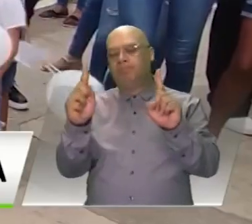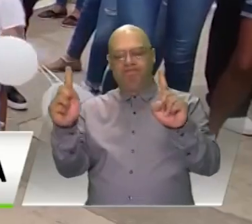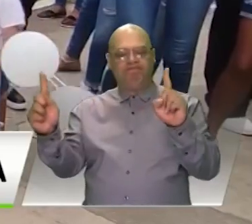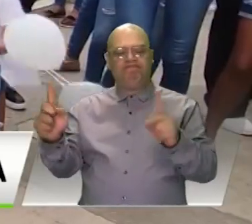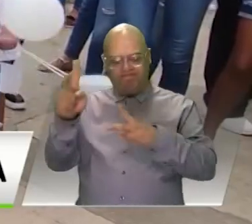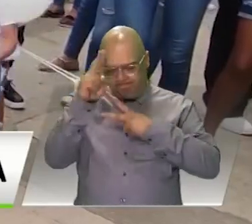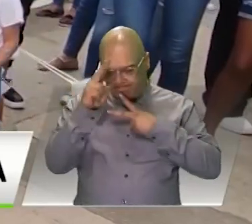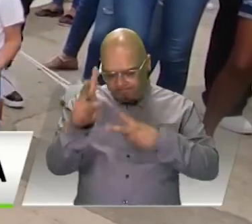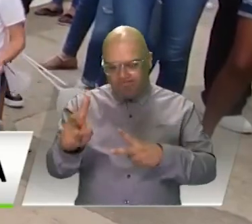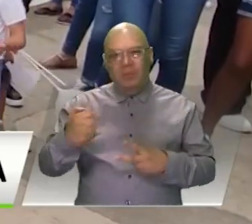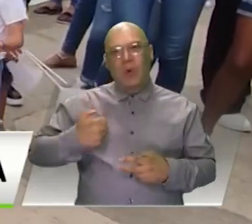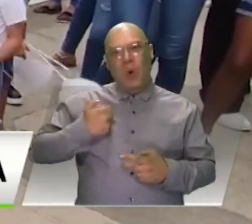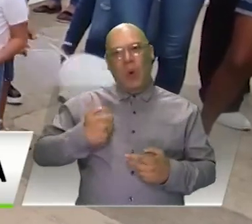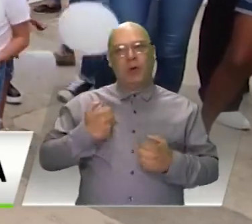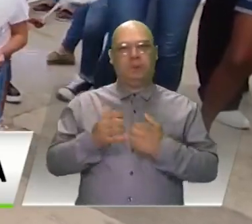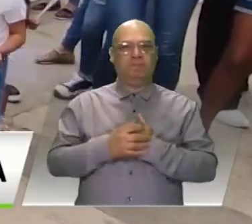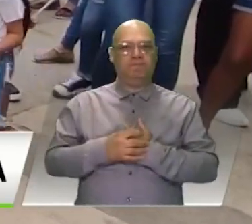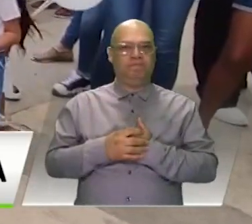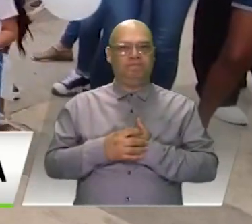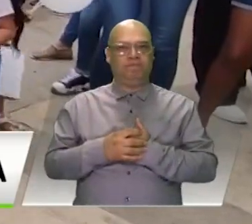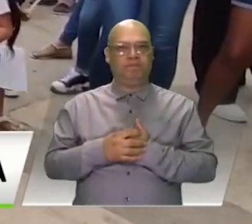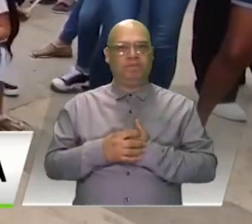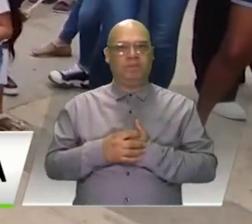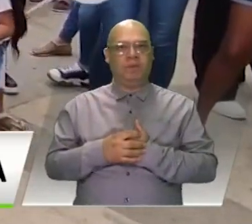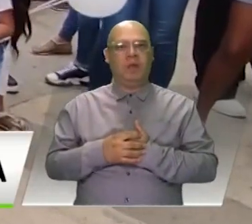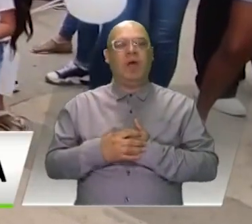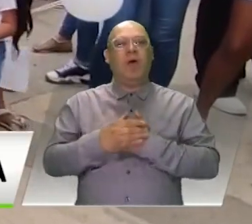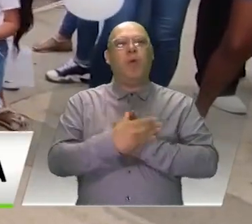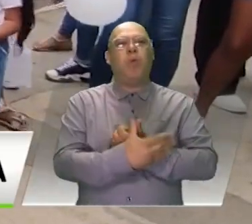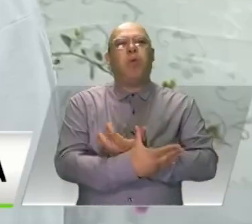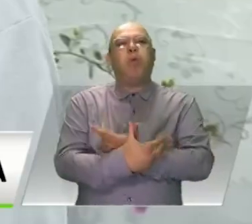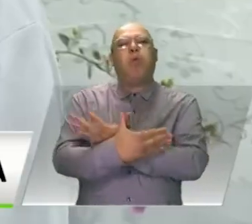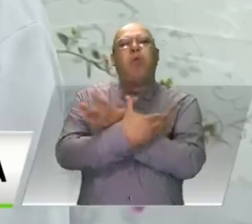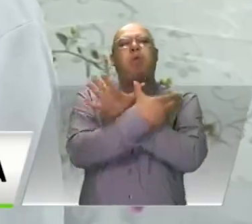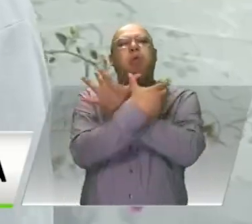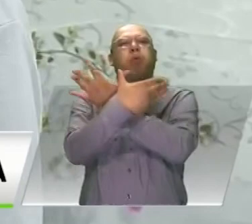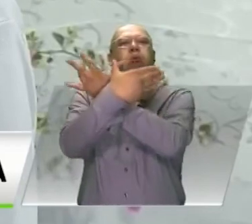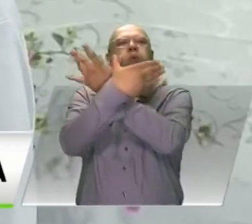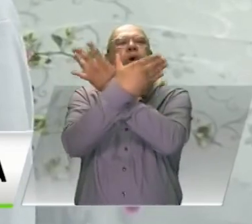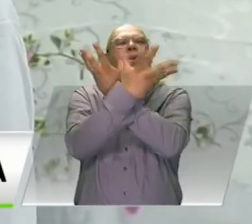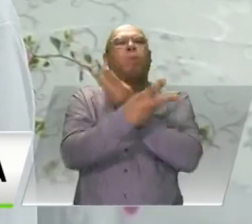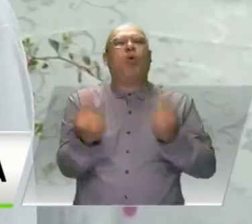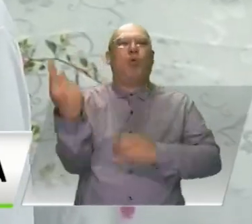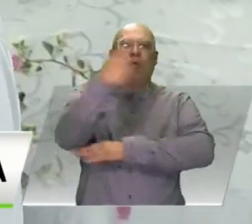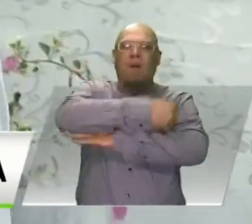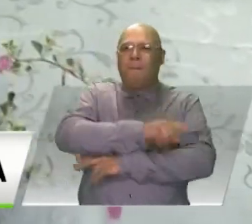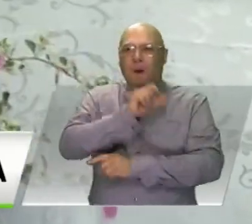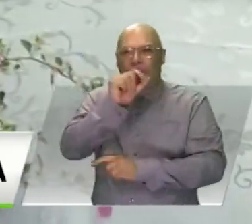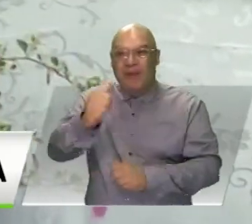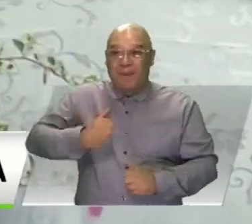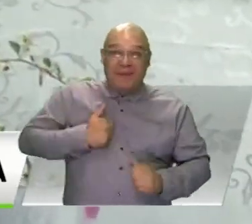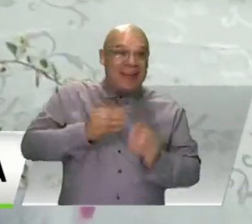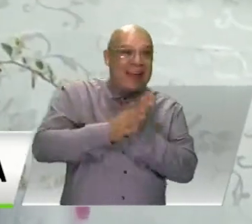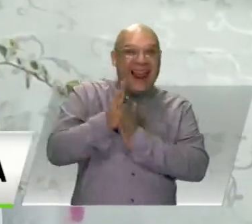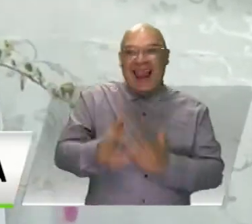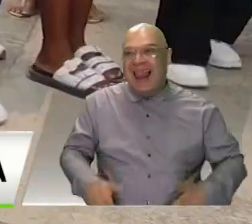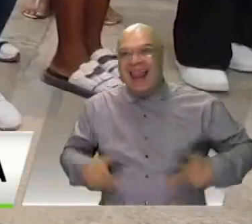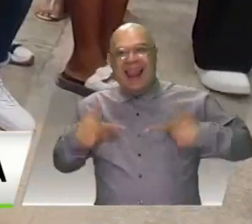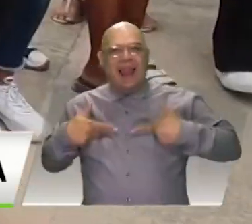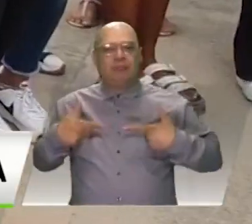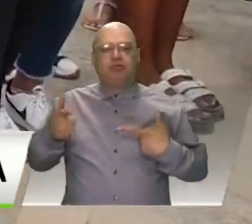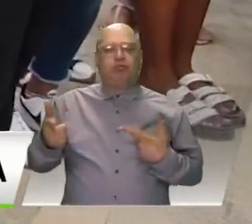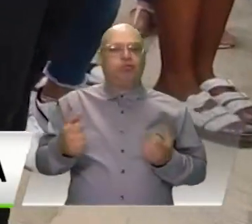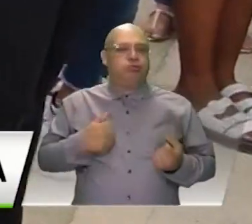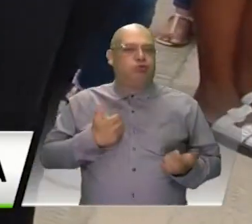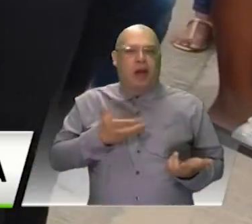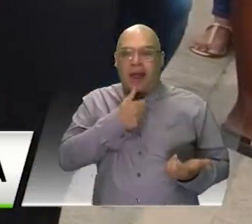esos jóvenes. Porque así como las mariposas viven un solo día, no lo disfrutan. Dime, ¿tú disfrutas la vida? Mi hijo no la alcanza a disfrutar. Desde